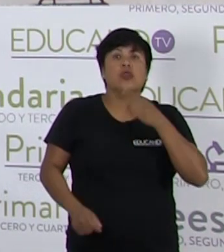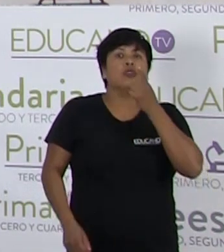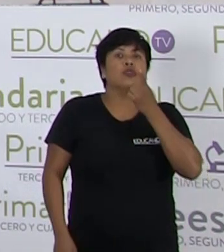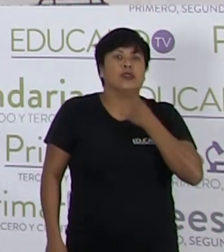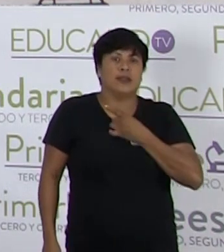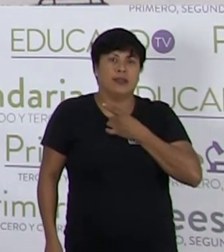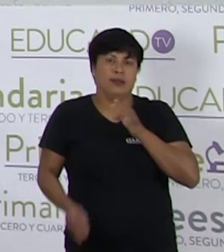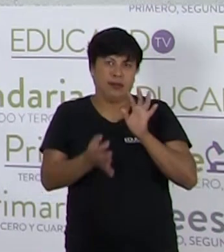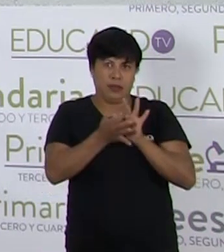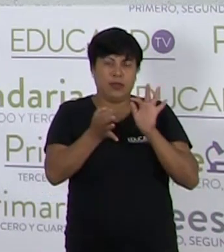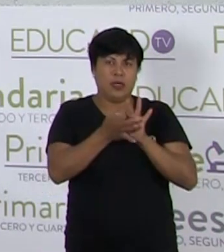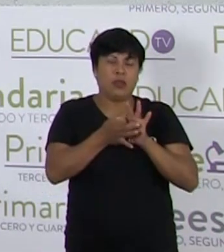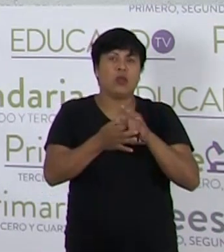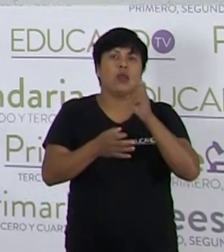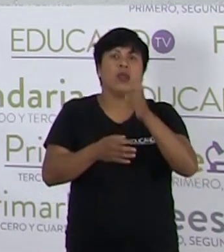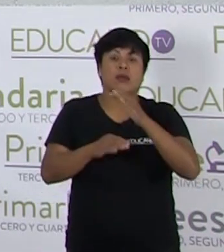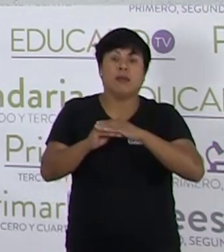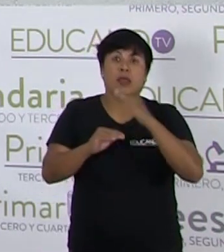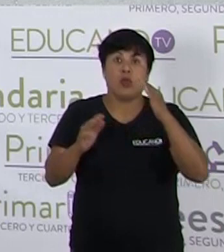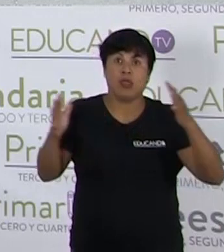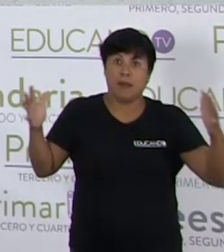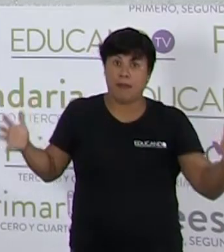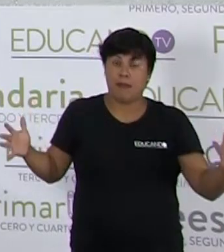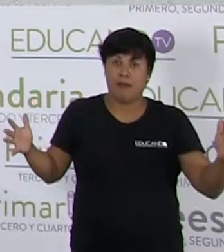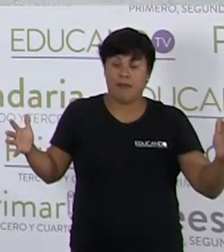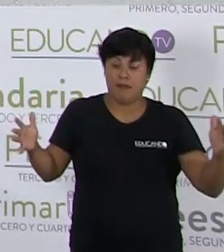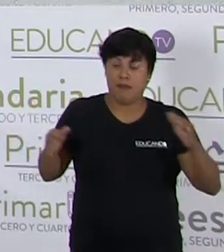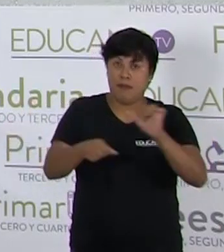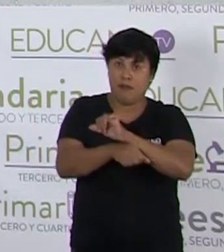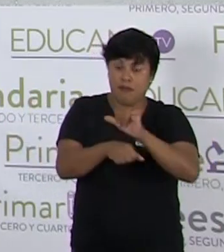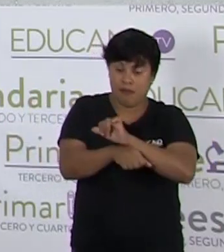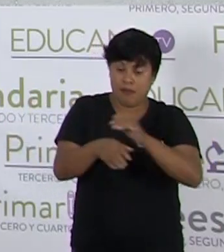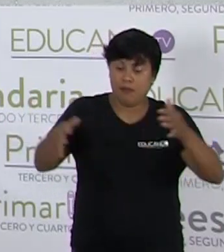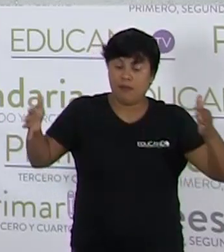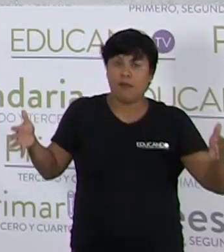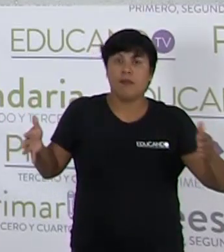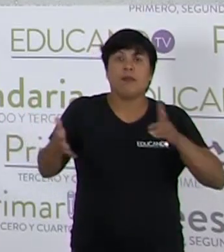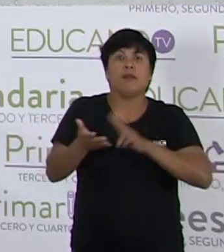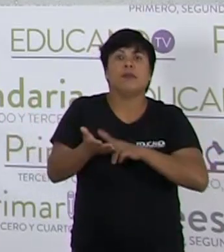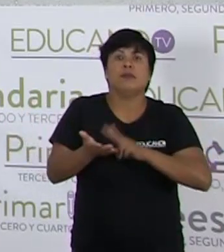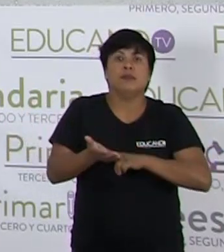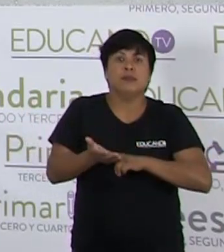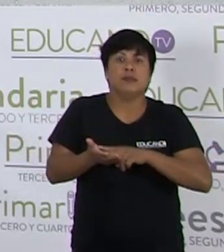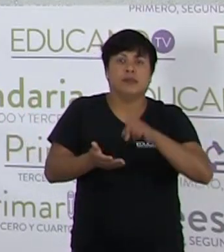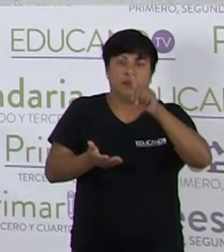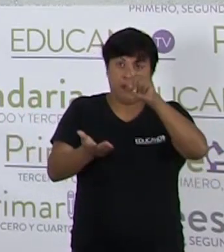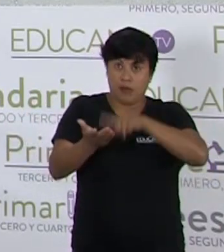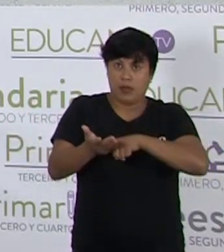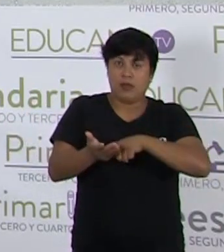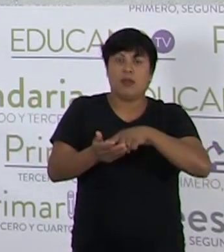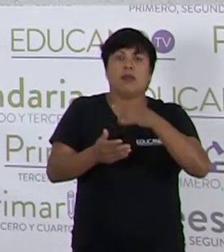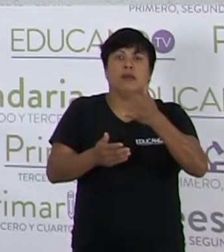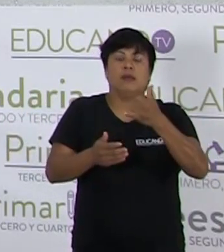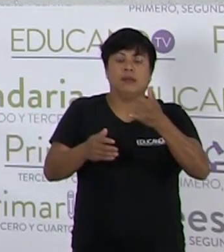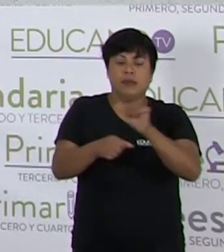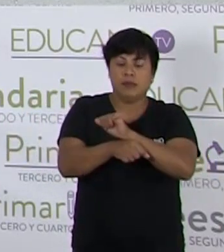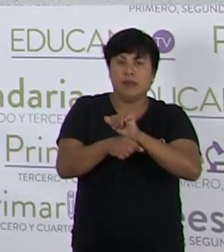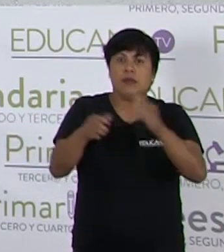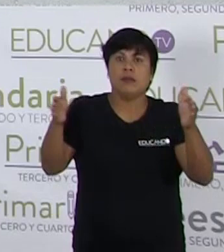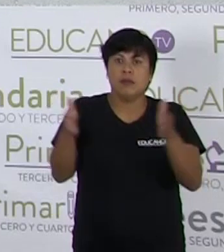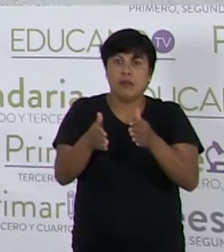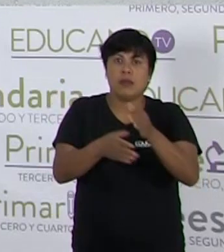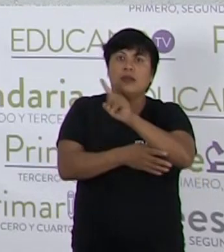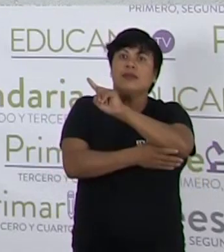dando que los de mayor tamaño valen 1,000 y los de menor tamaño